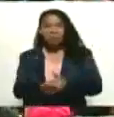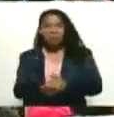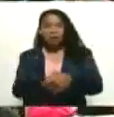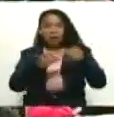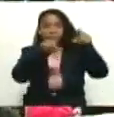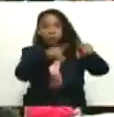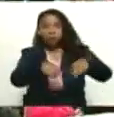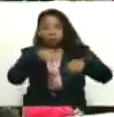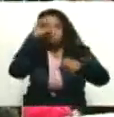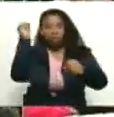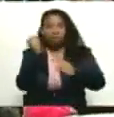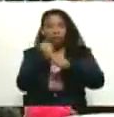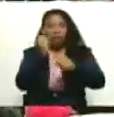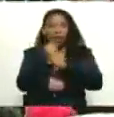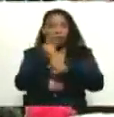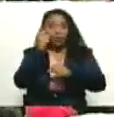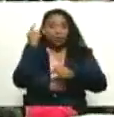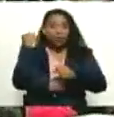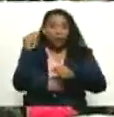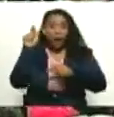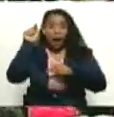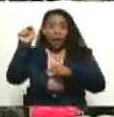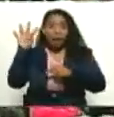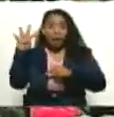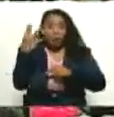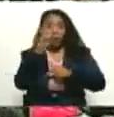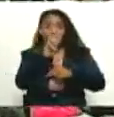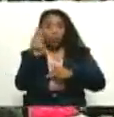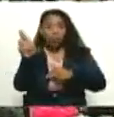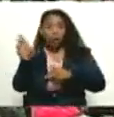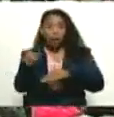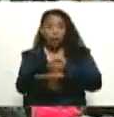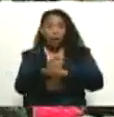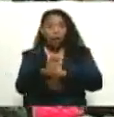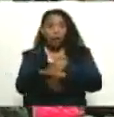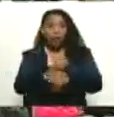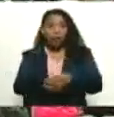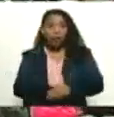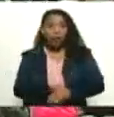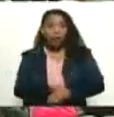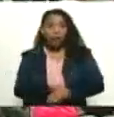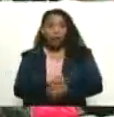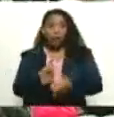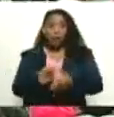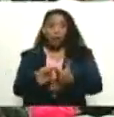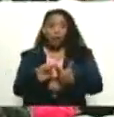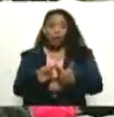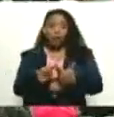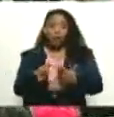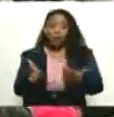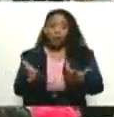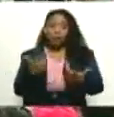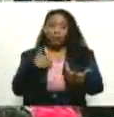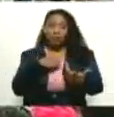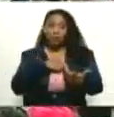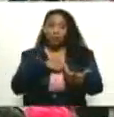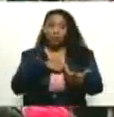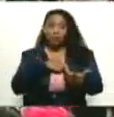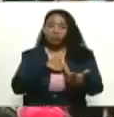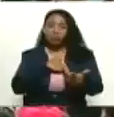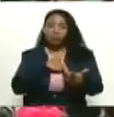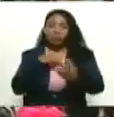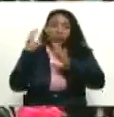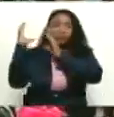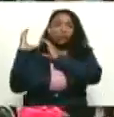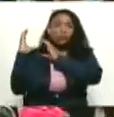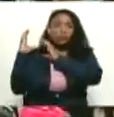campesinos, trabajadores, estudiantes. Esa es la Cuarta República gobernando. Entonces, nosotros asumamos el rol histórico que